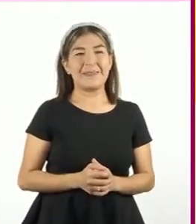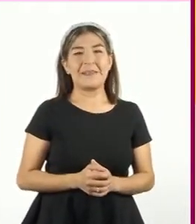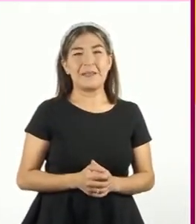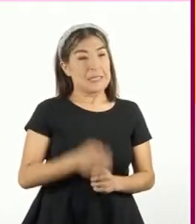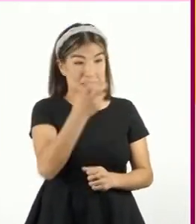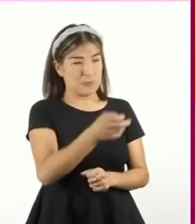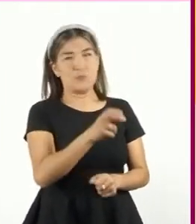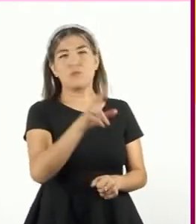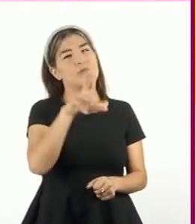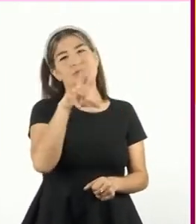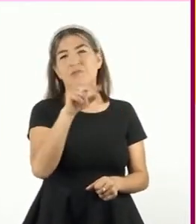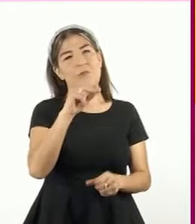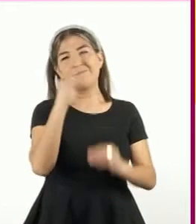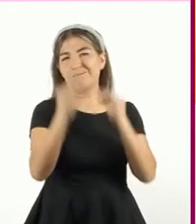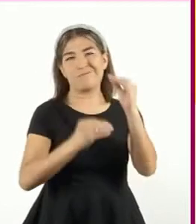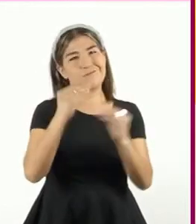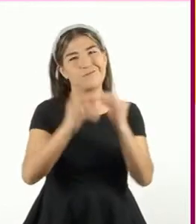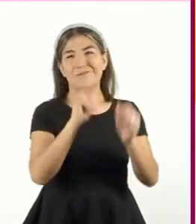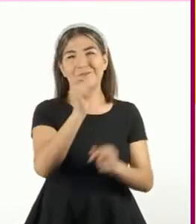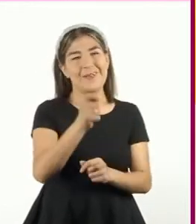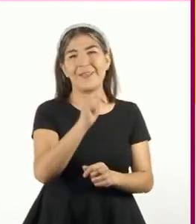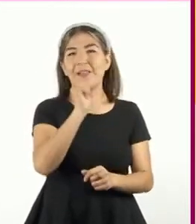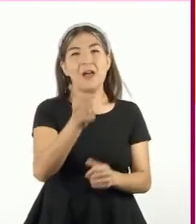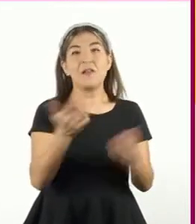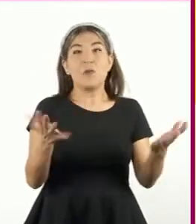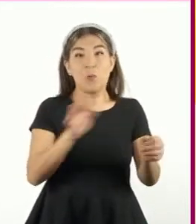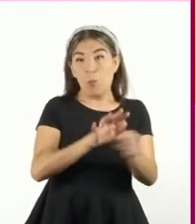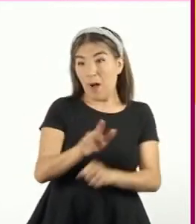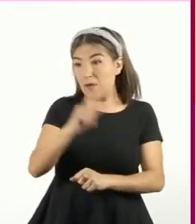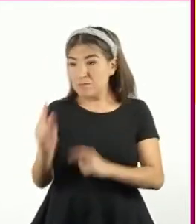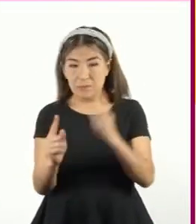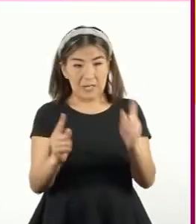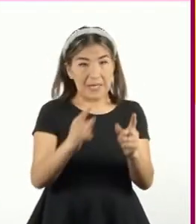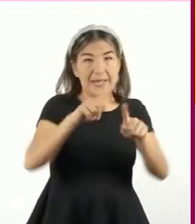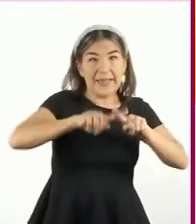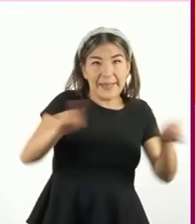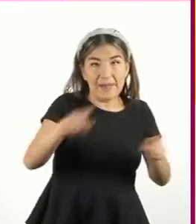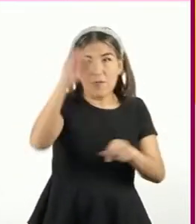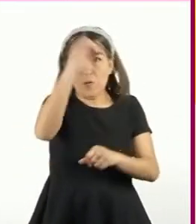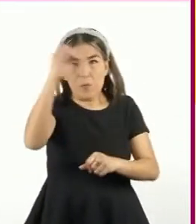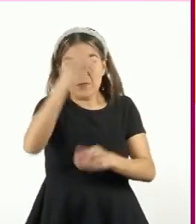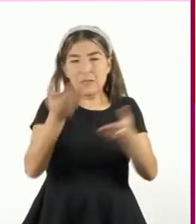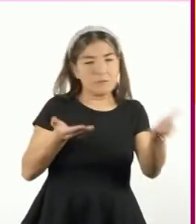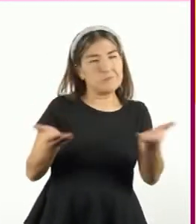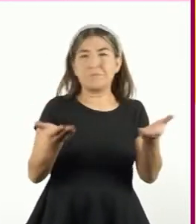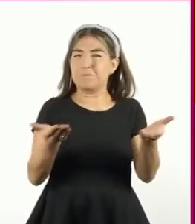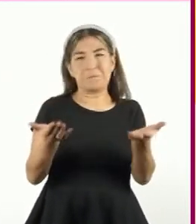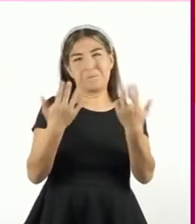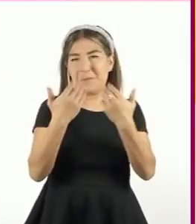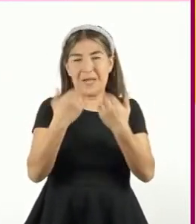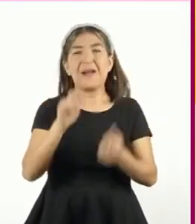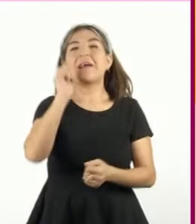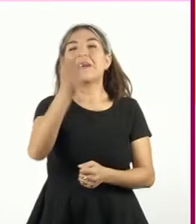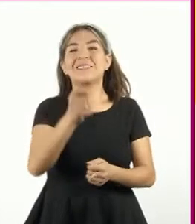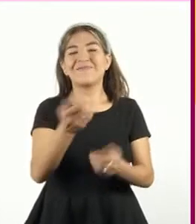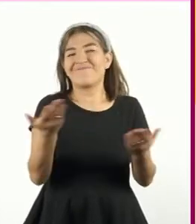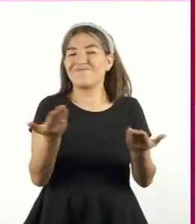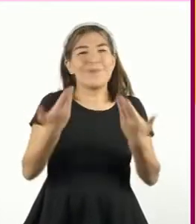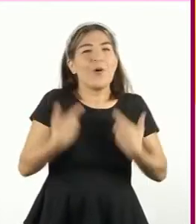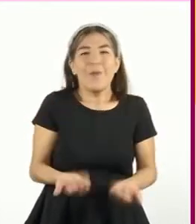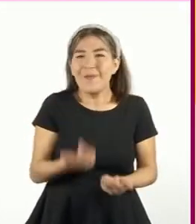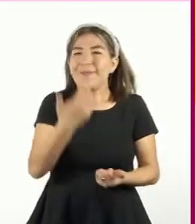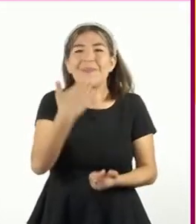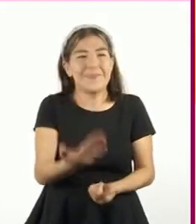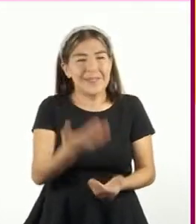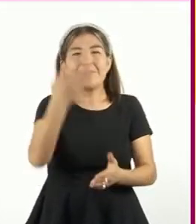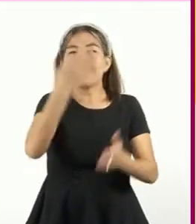Este no es un conflicto porque no hay una divergencia o diferencia entre las partes, sino un